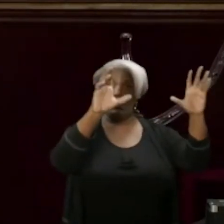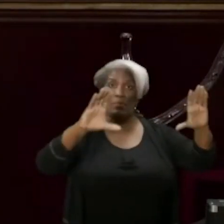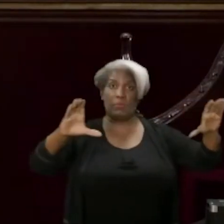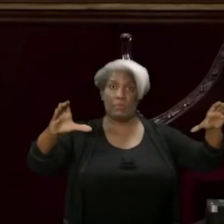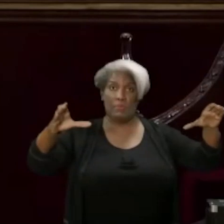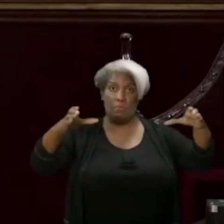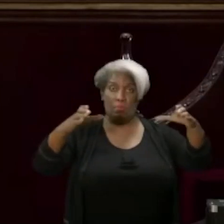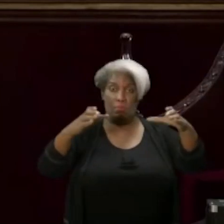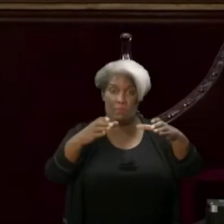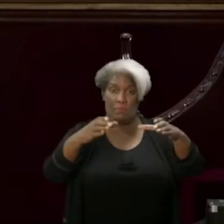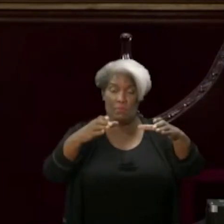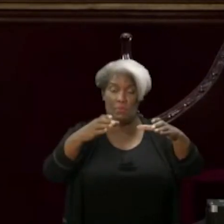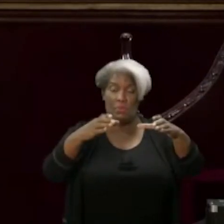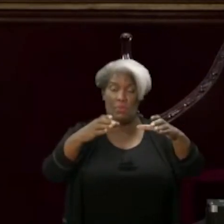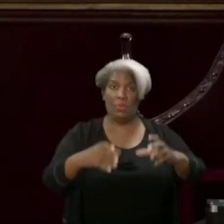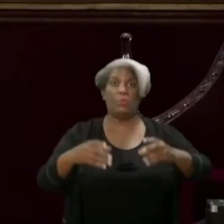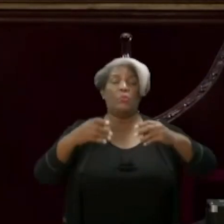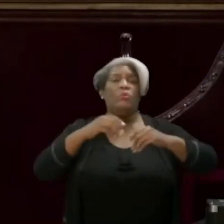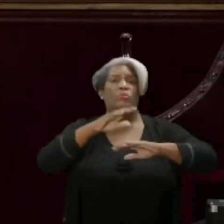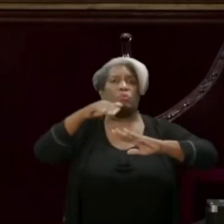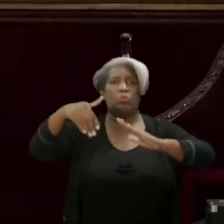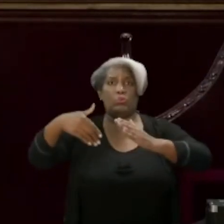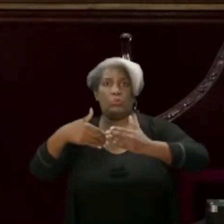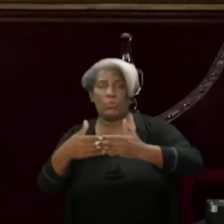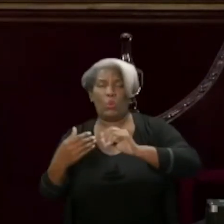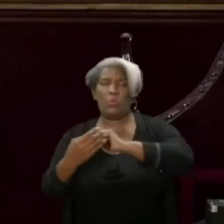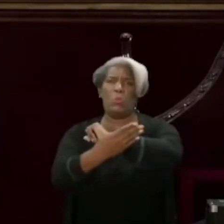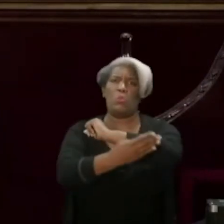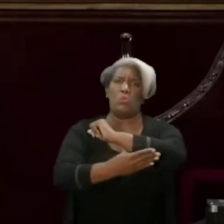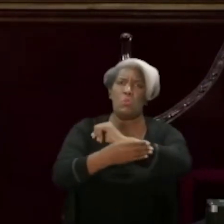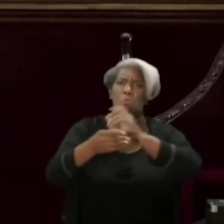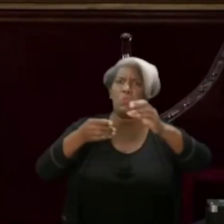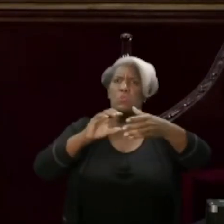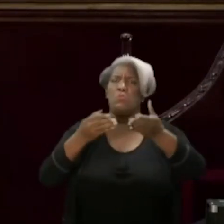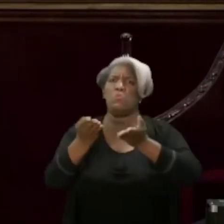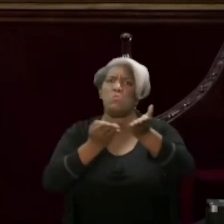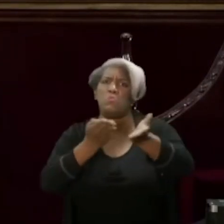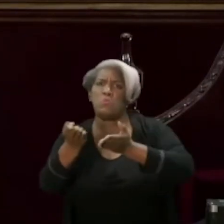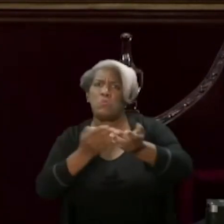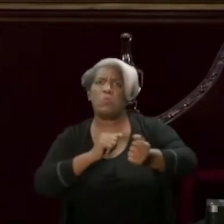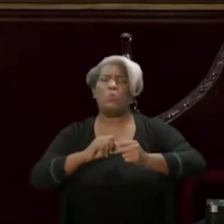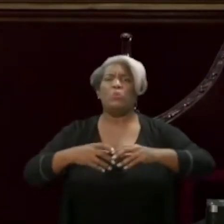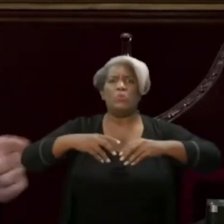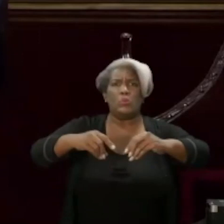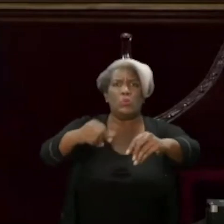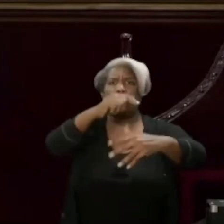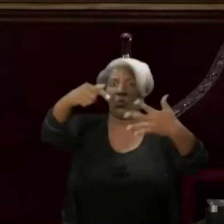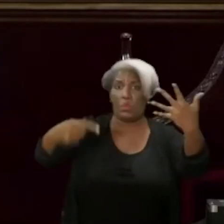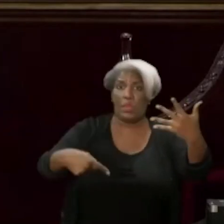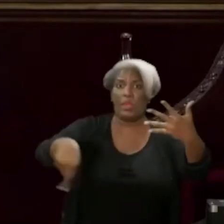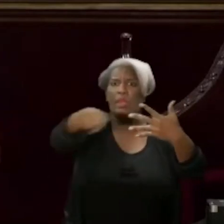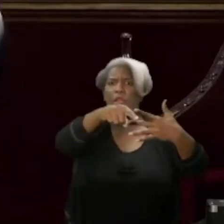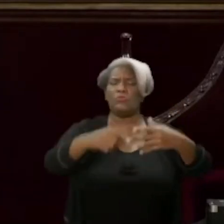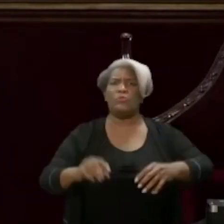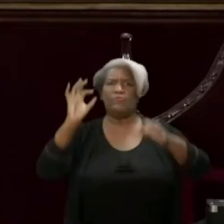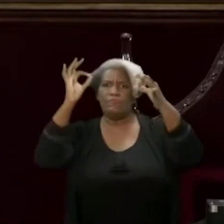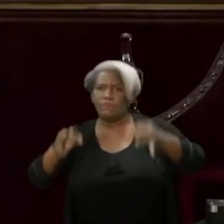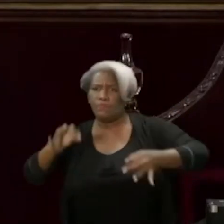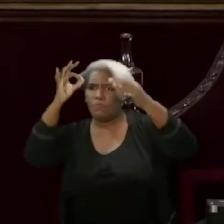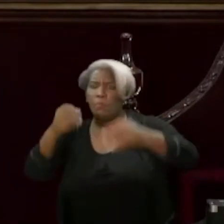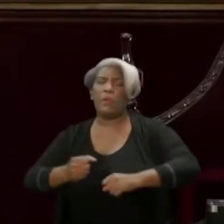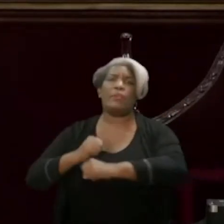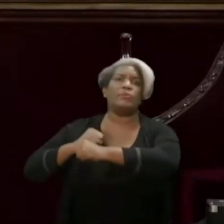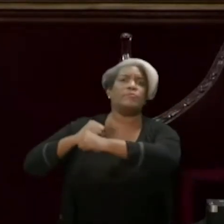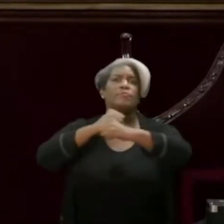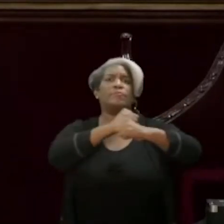interministerial de Industria y Comercio, Relaciones Exteriores y Agricultura para que ejecuten todas las medidas necesarias para salvaguardar y